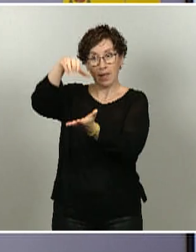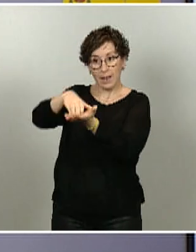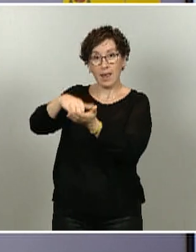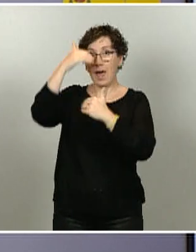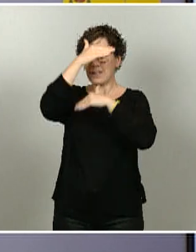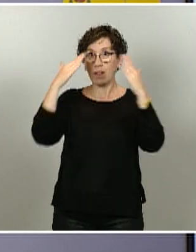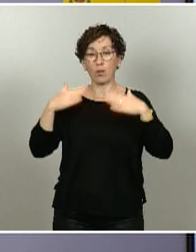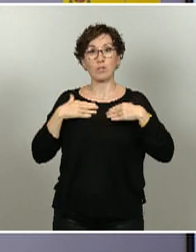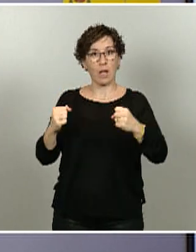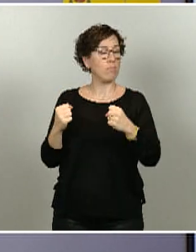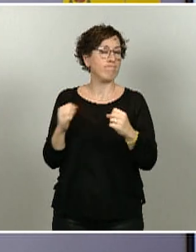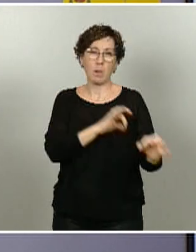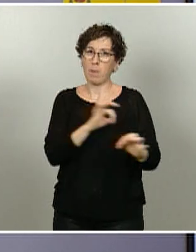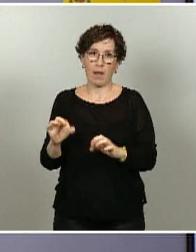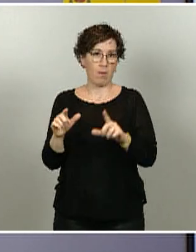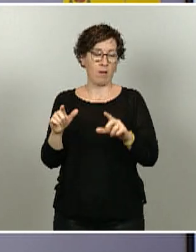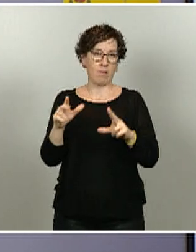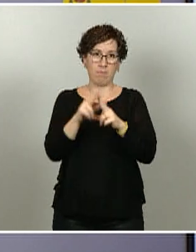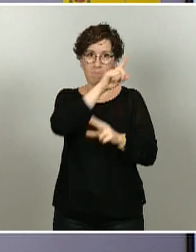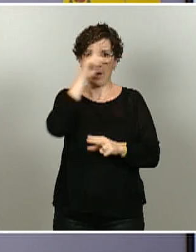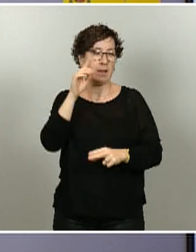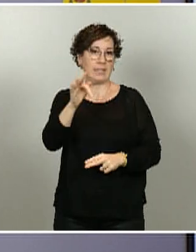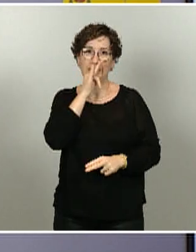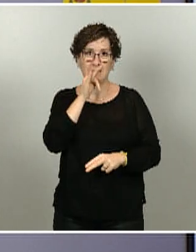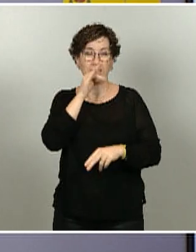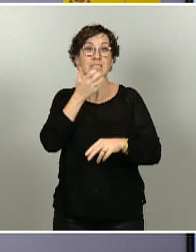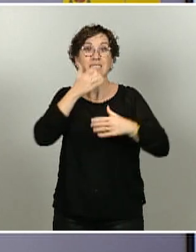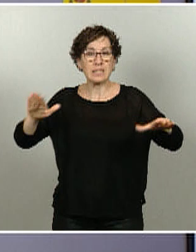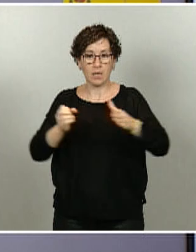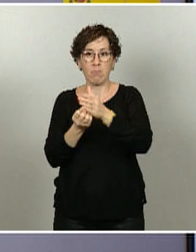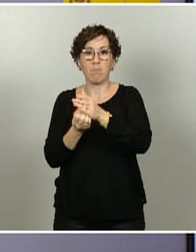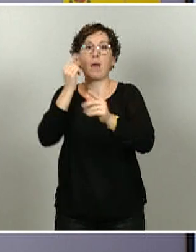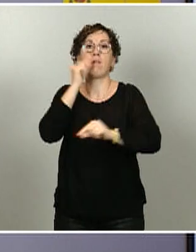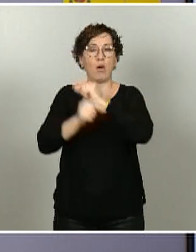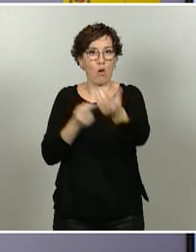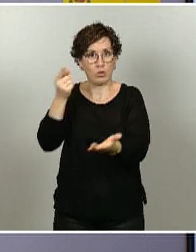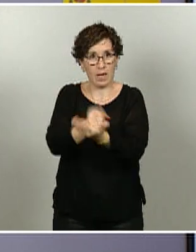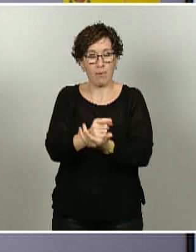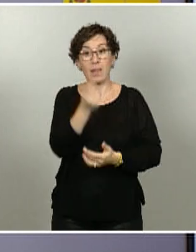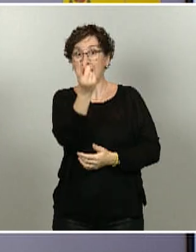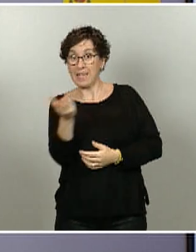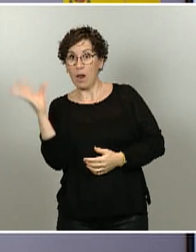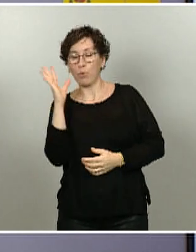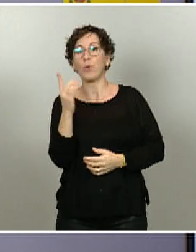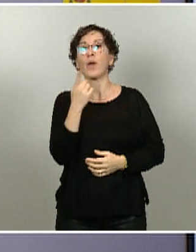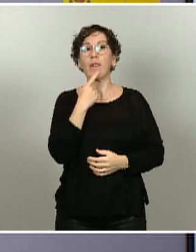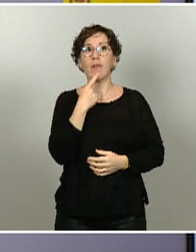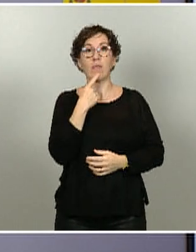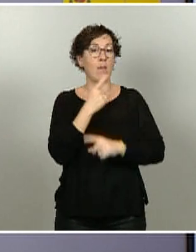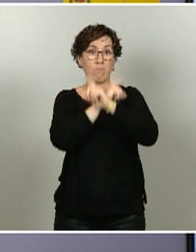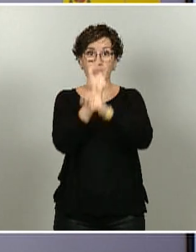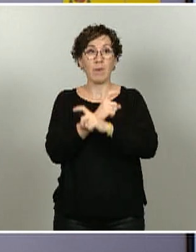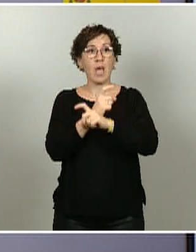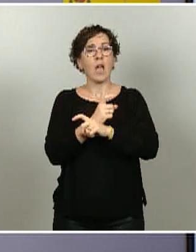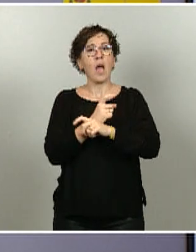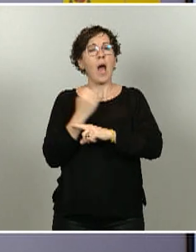en Madrid para un rebrote, y hay otros testimonios que alertan de que los refuerzos prometidos por la CAM siguen sin llegar. ¿Cómo se justificaría un paso